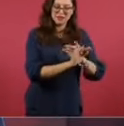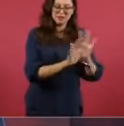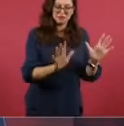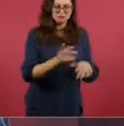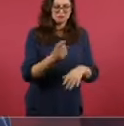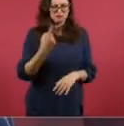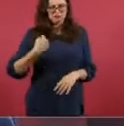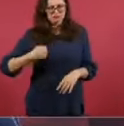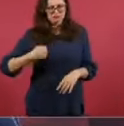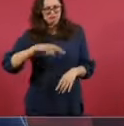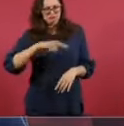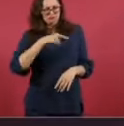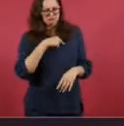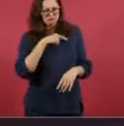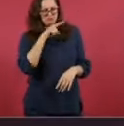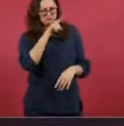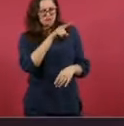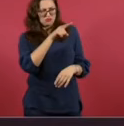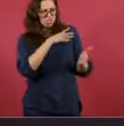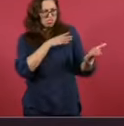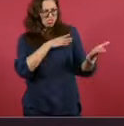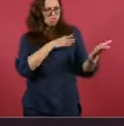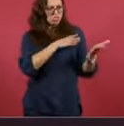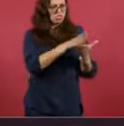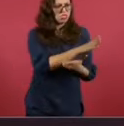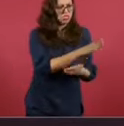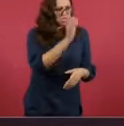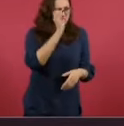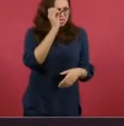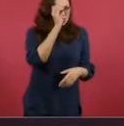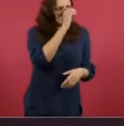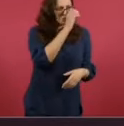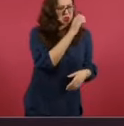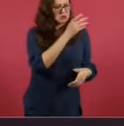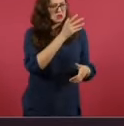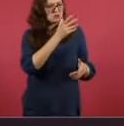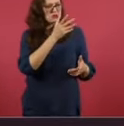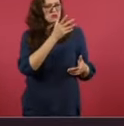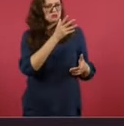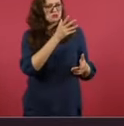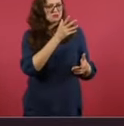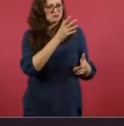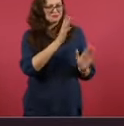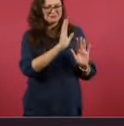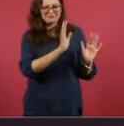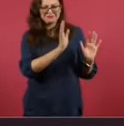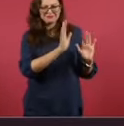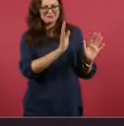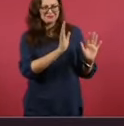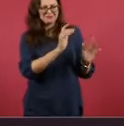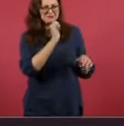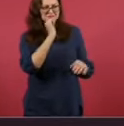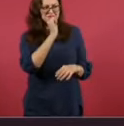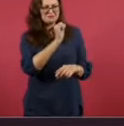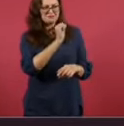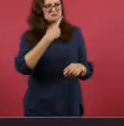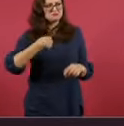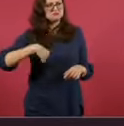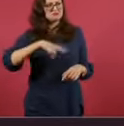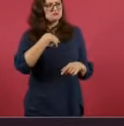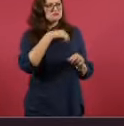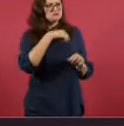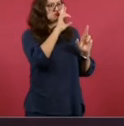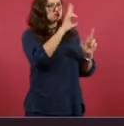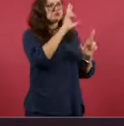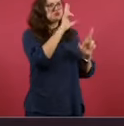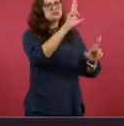respetuosos con todos los pueblos y gobiernos del mundo. No somos